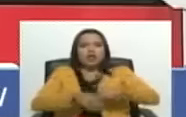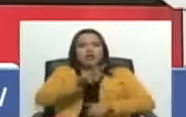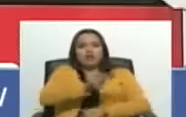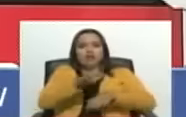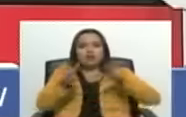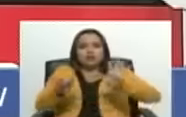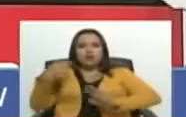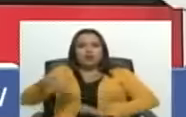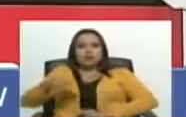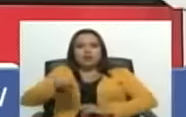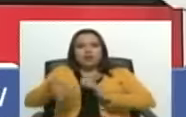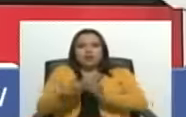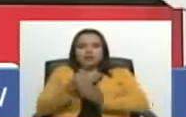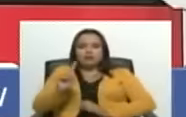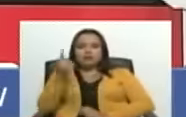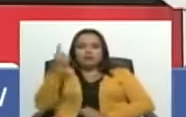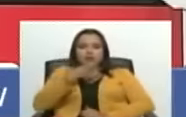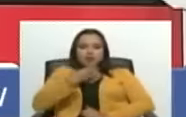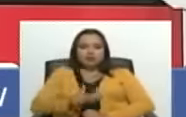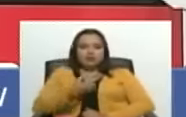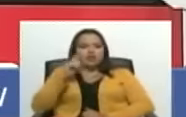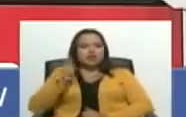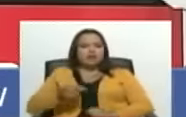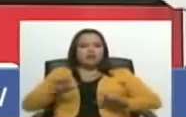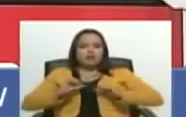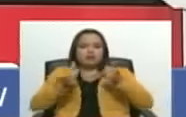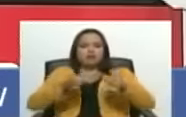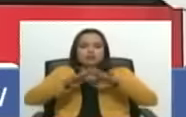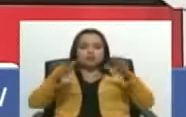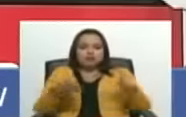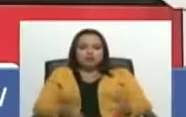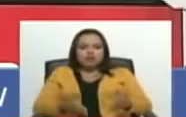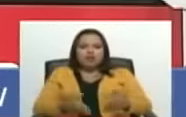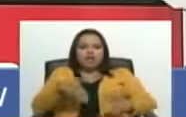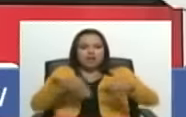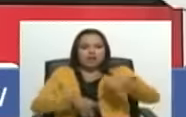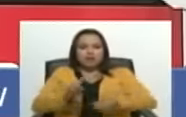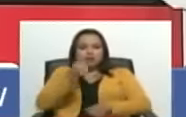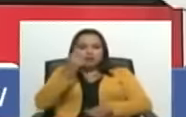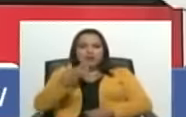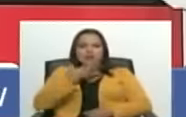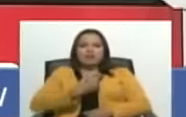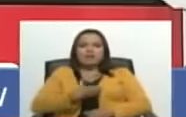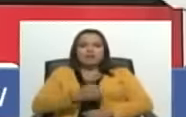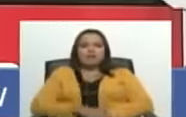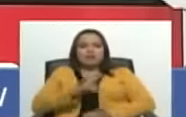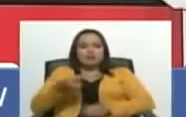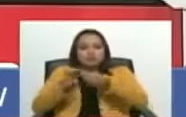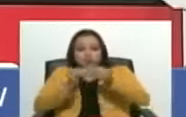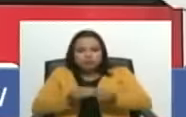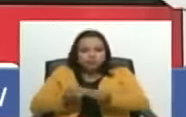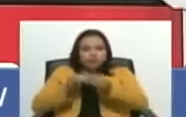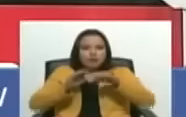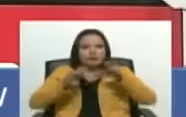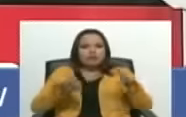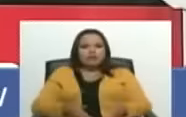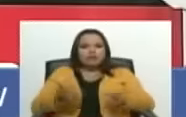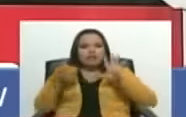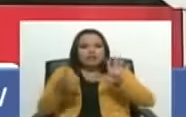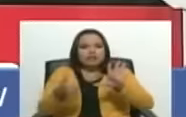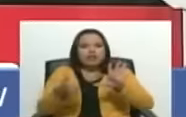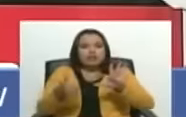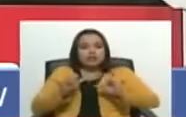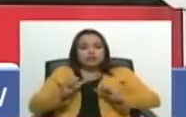1 de diciembre, instalación de mesas electorales el 1 de diciembre, constitución de las mesas el 3 y celebración del